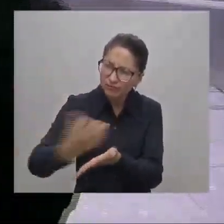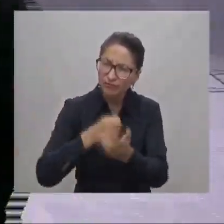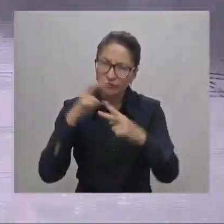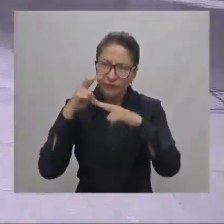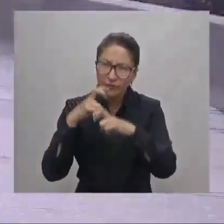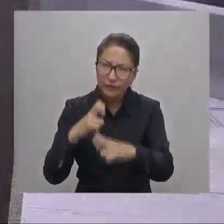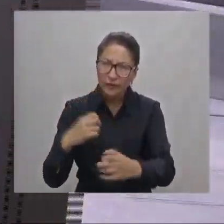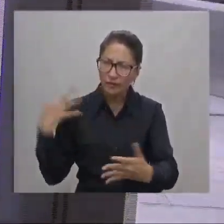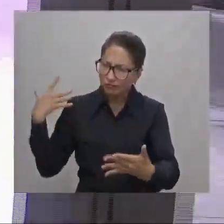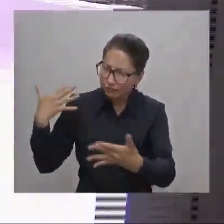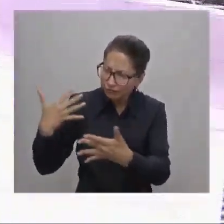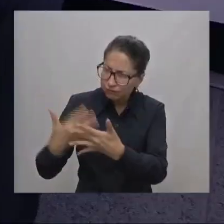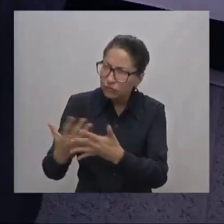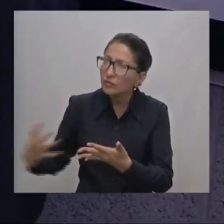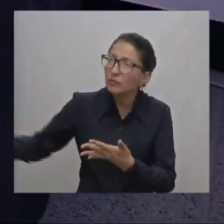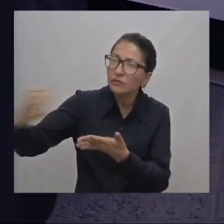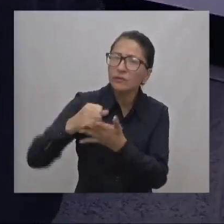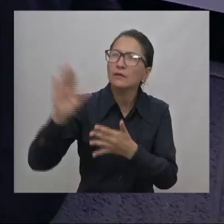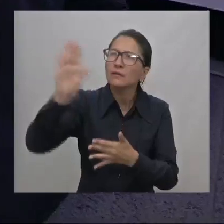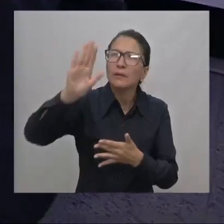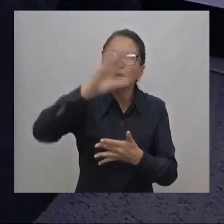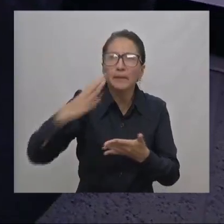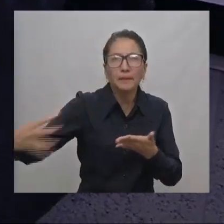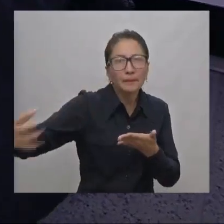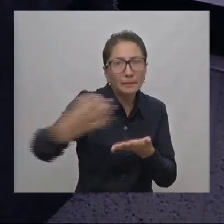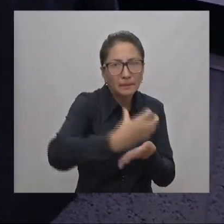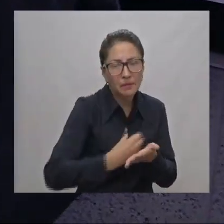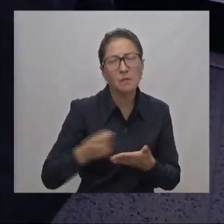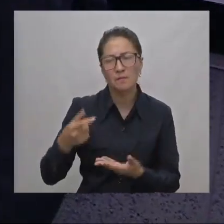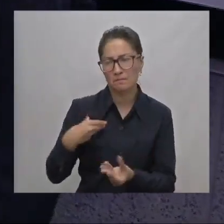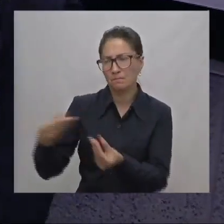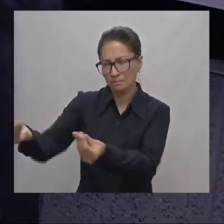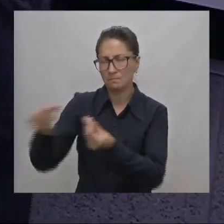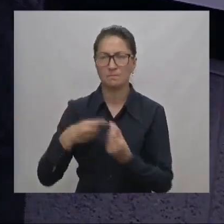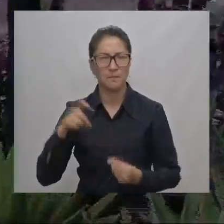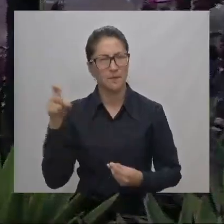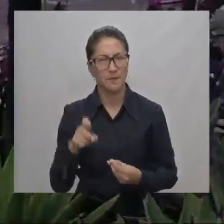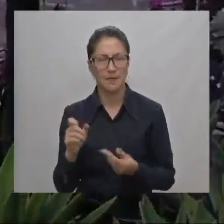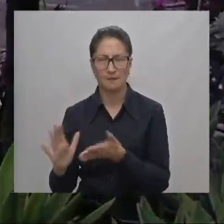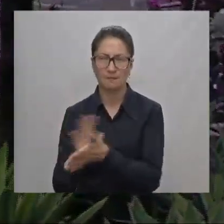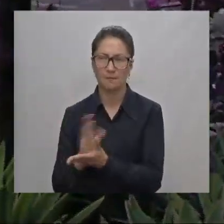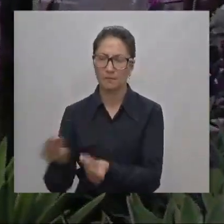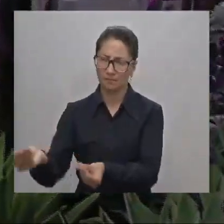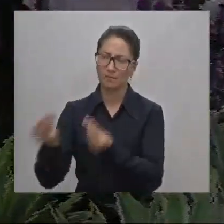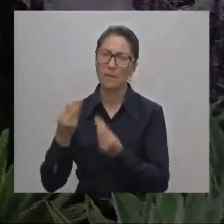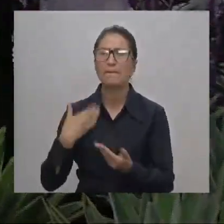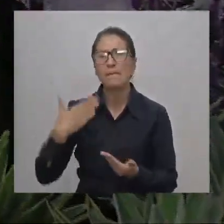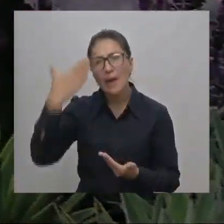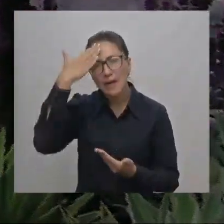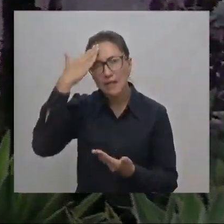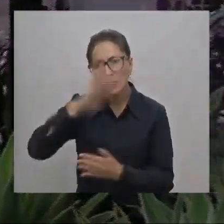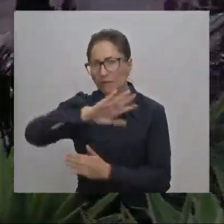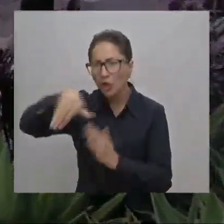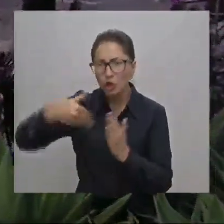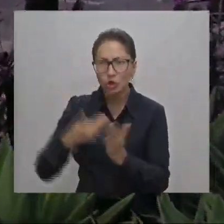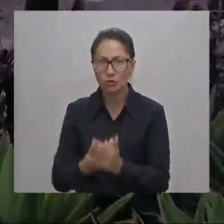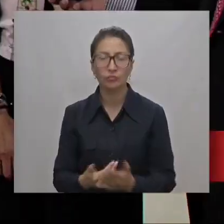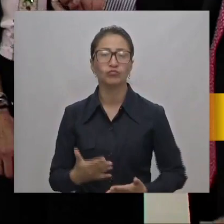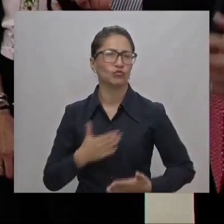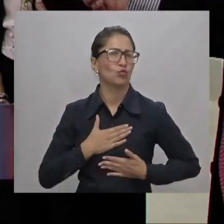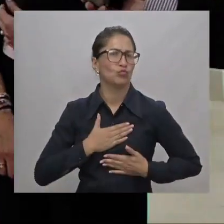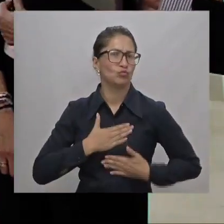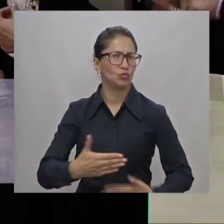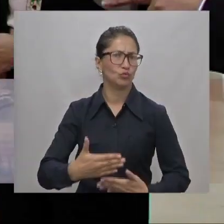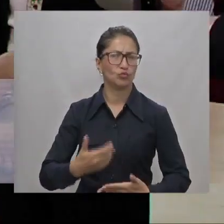ha realizado el órgano de control en los distintos sectores sobre los cuales ejerce vigilancia. Colaboraremos con toda la información que